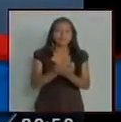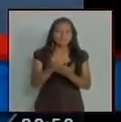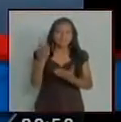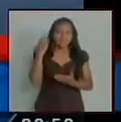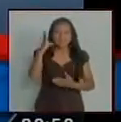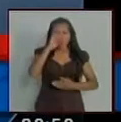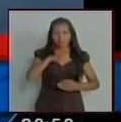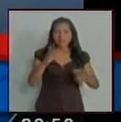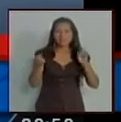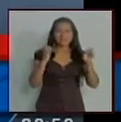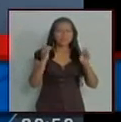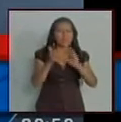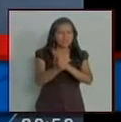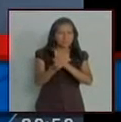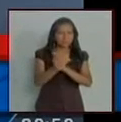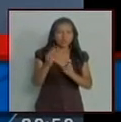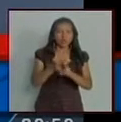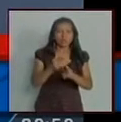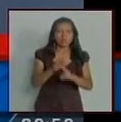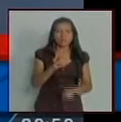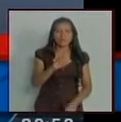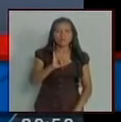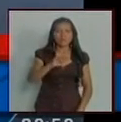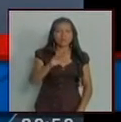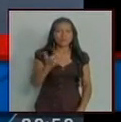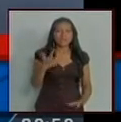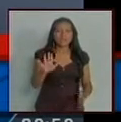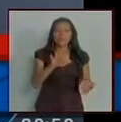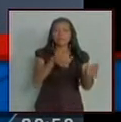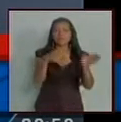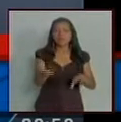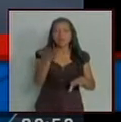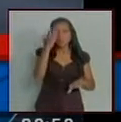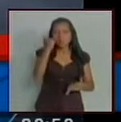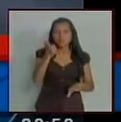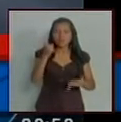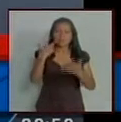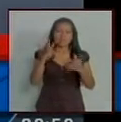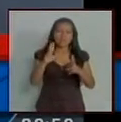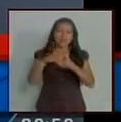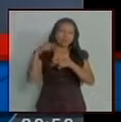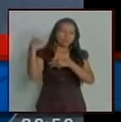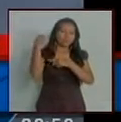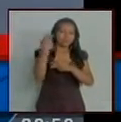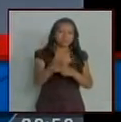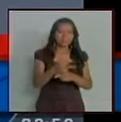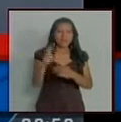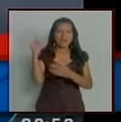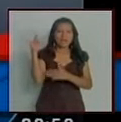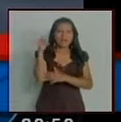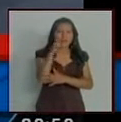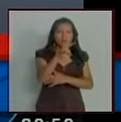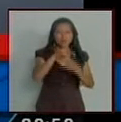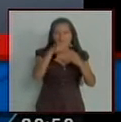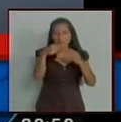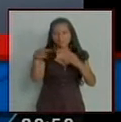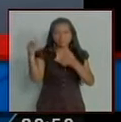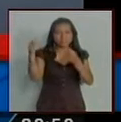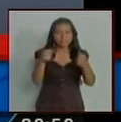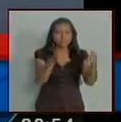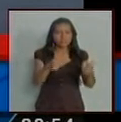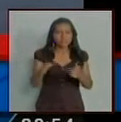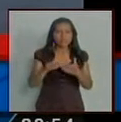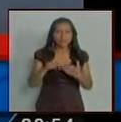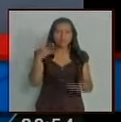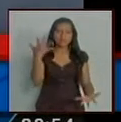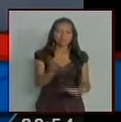un conocido deportista pandino de nombre Beymar Becerra falleció al perder el control de la esfera con la que se lanzó de una aeronave, precipitándose a tierra de manera